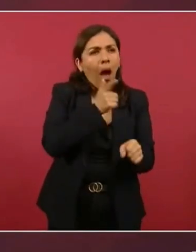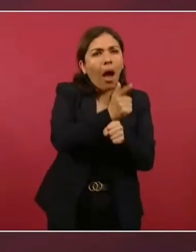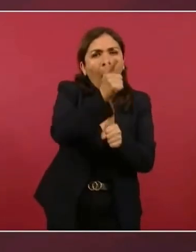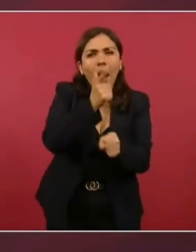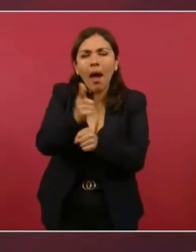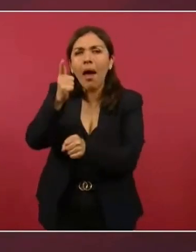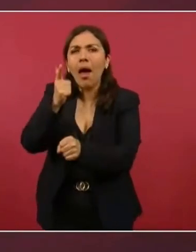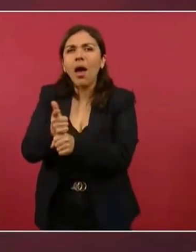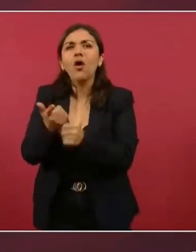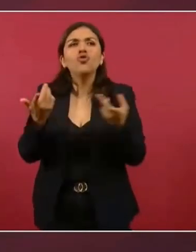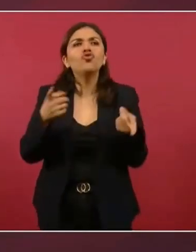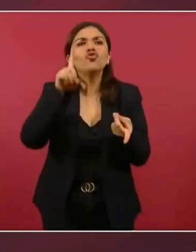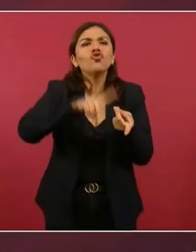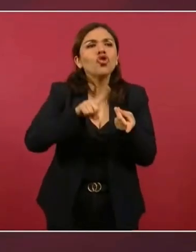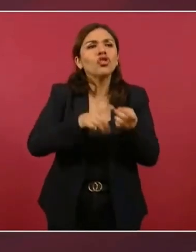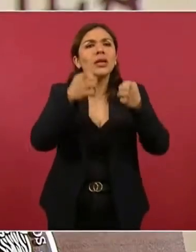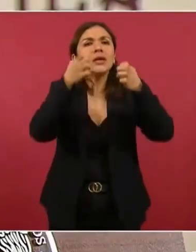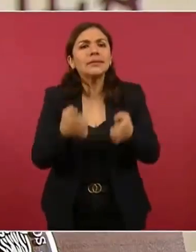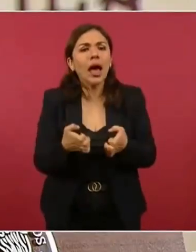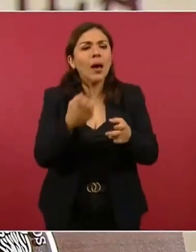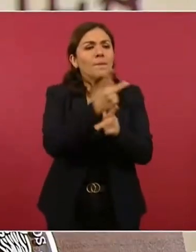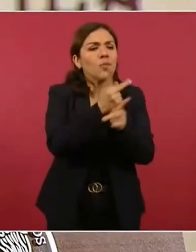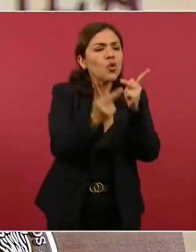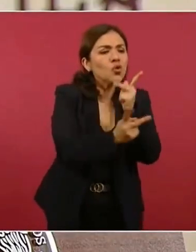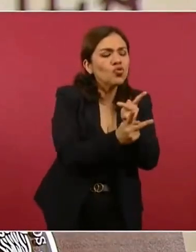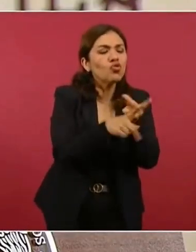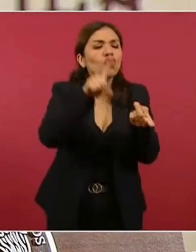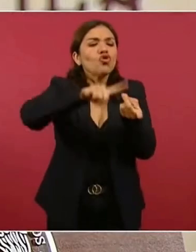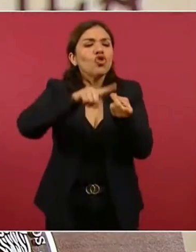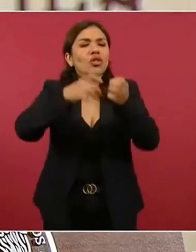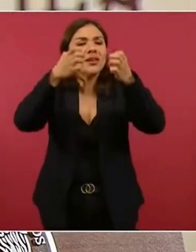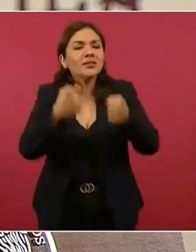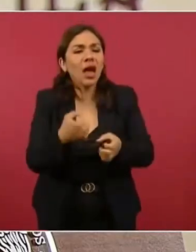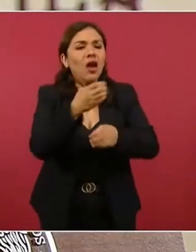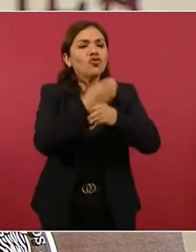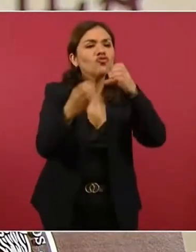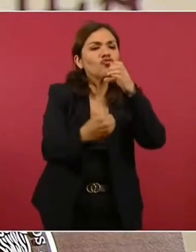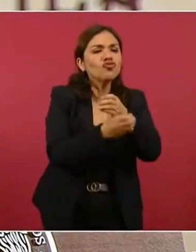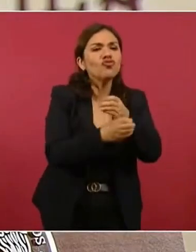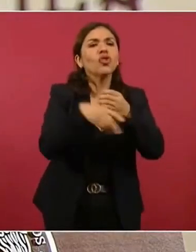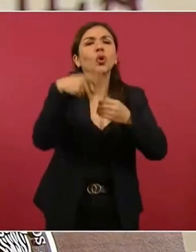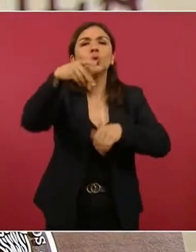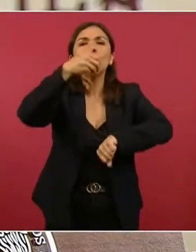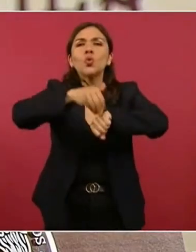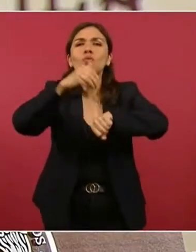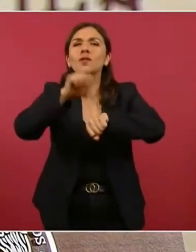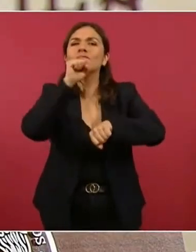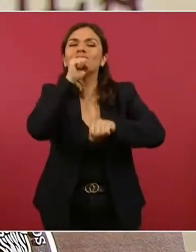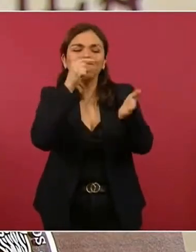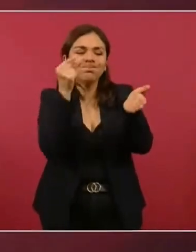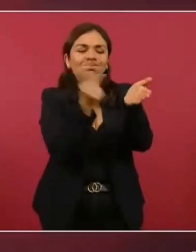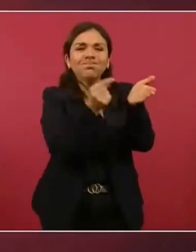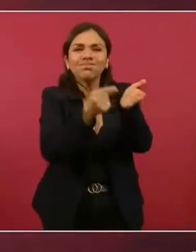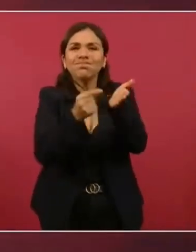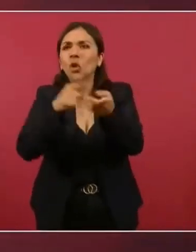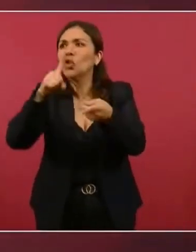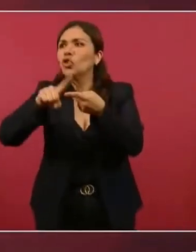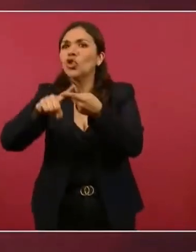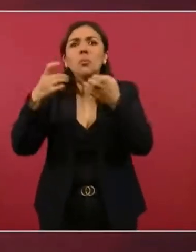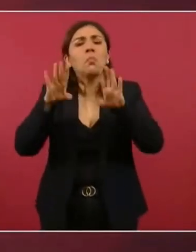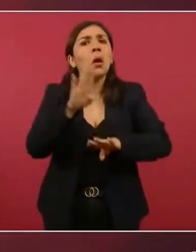identificación de dónde estaban algunos lotes de sustancias activas. Aquí estamos hablando